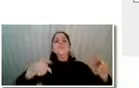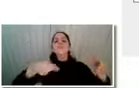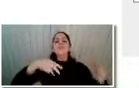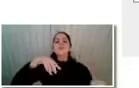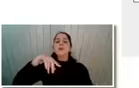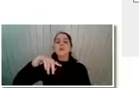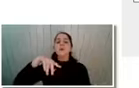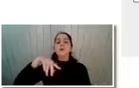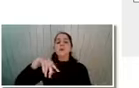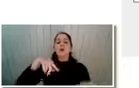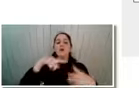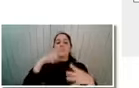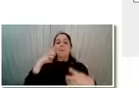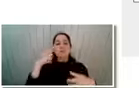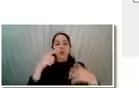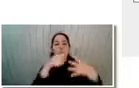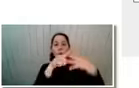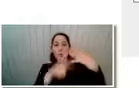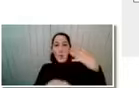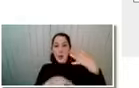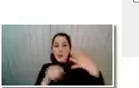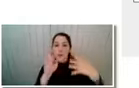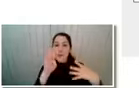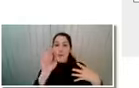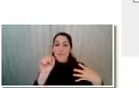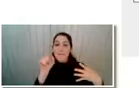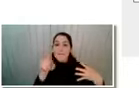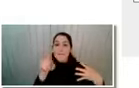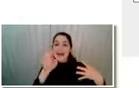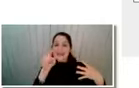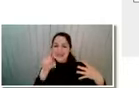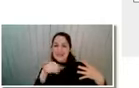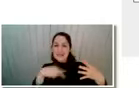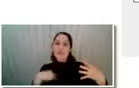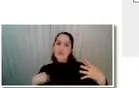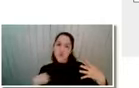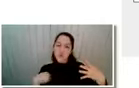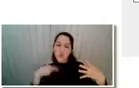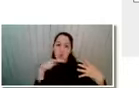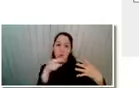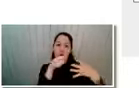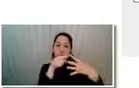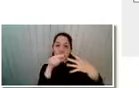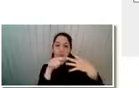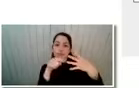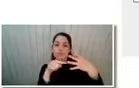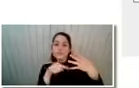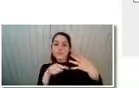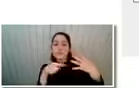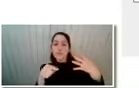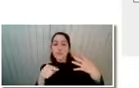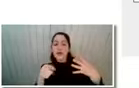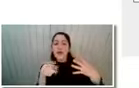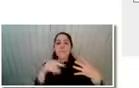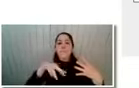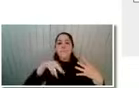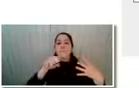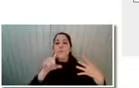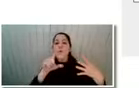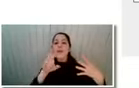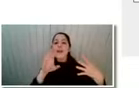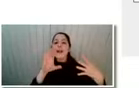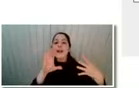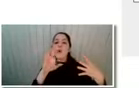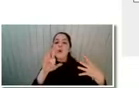estas 4 bases nitrogenadas, así se llaman. Son estas moléculas que están formadas por estos anillos, que pueden tener 1 o 2